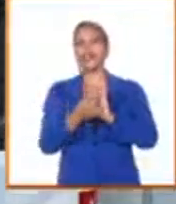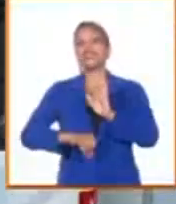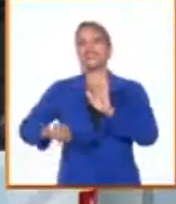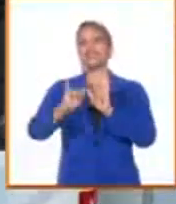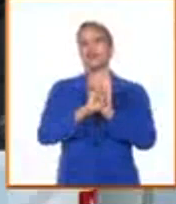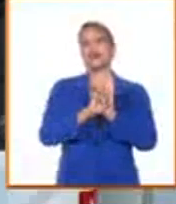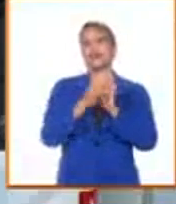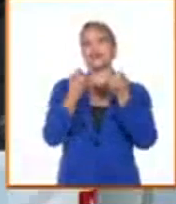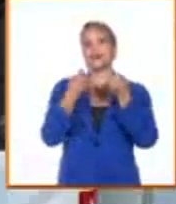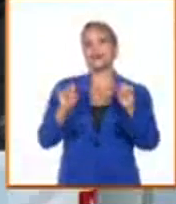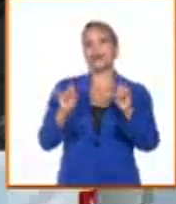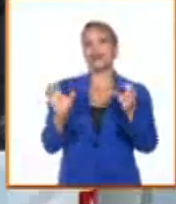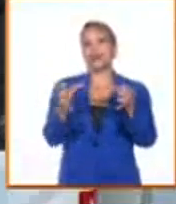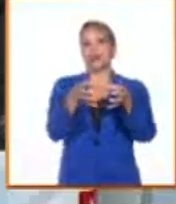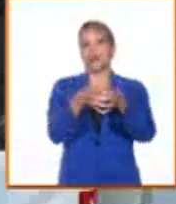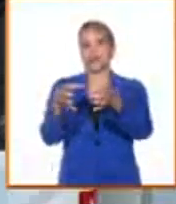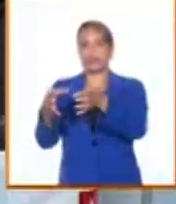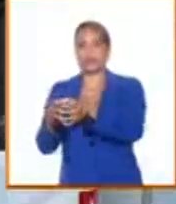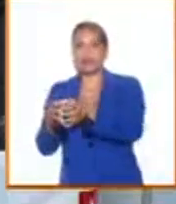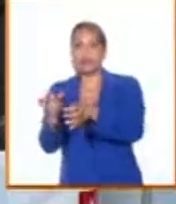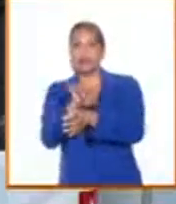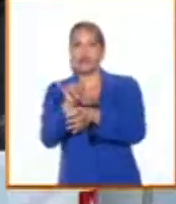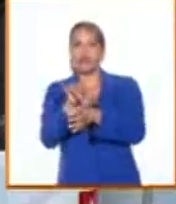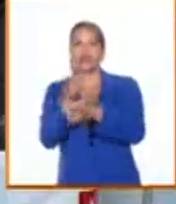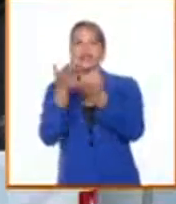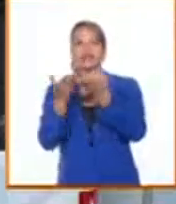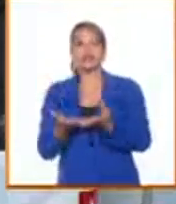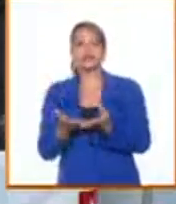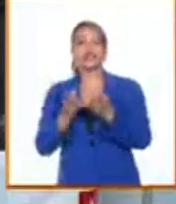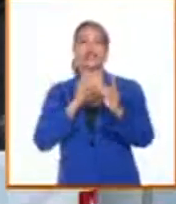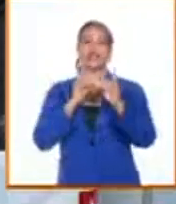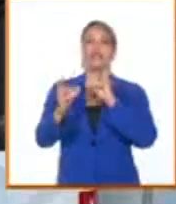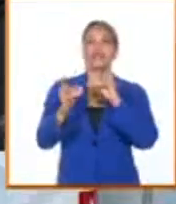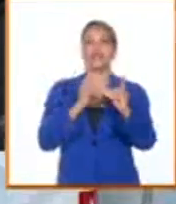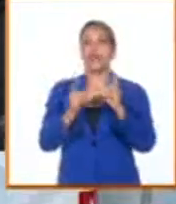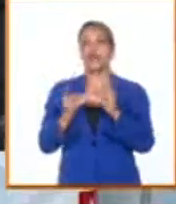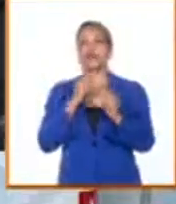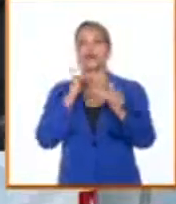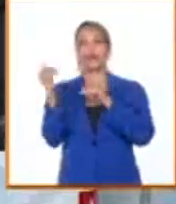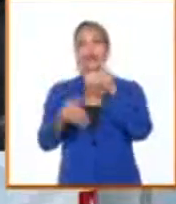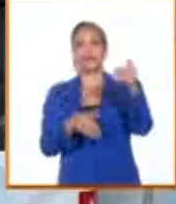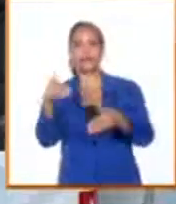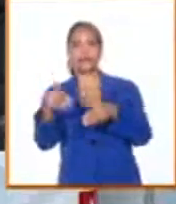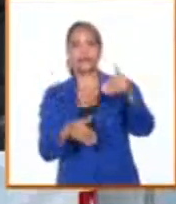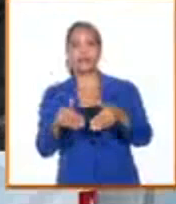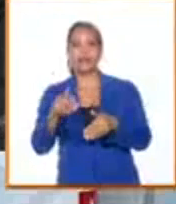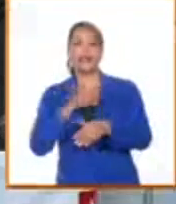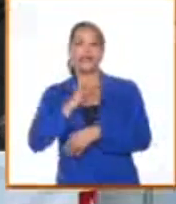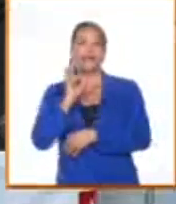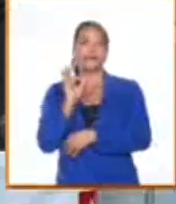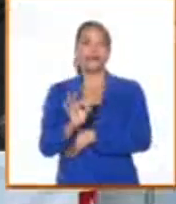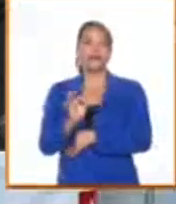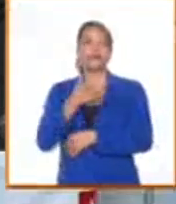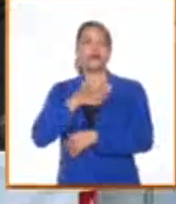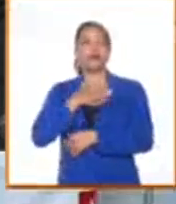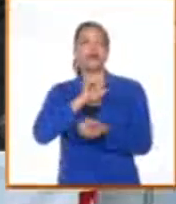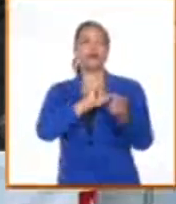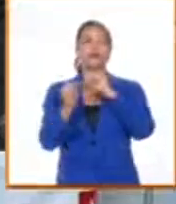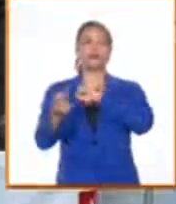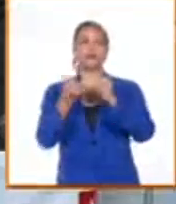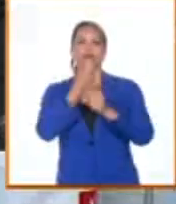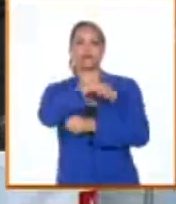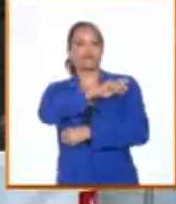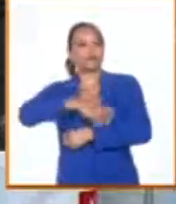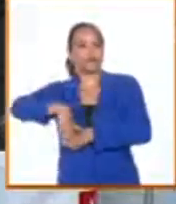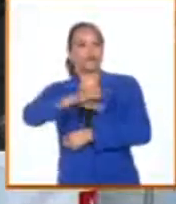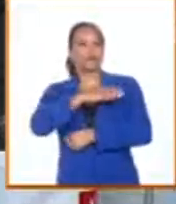y colectiva, pero también es sostén del diálogo, de la participación, de la propia acción de control popular de